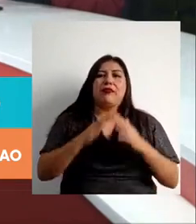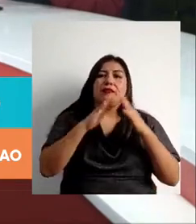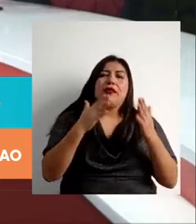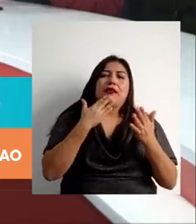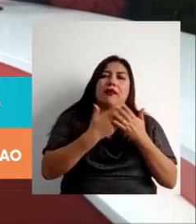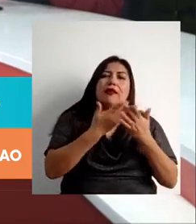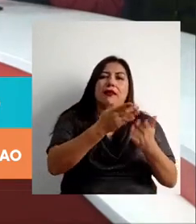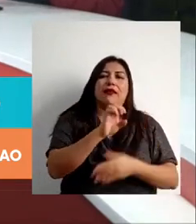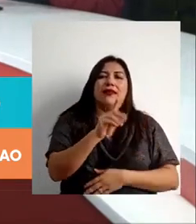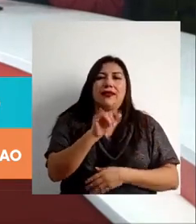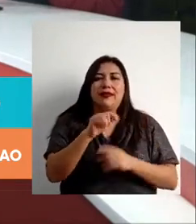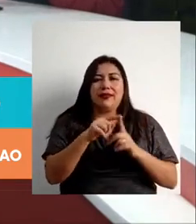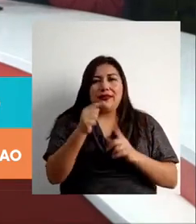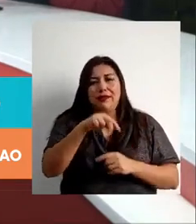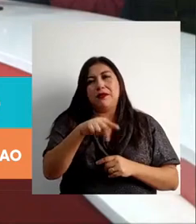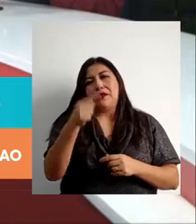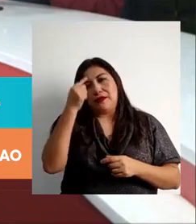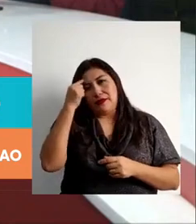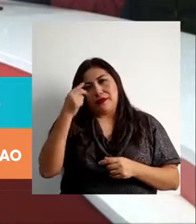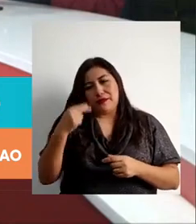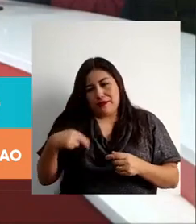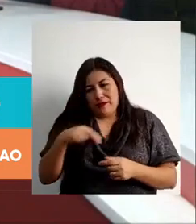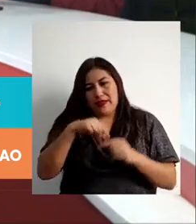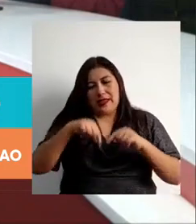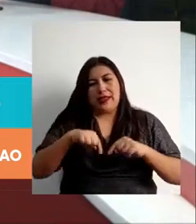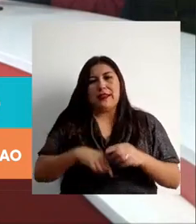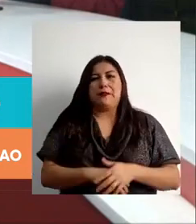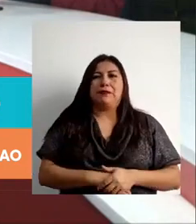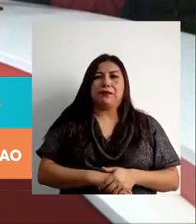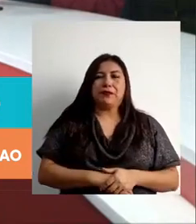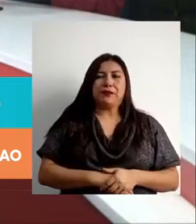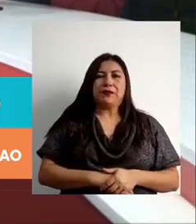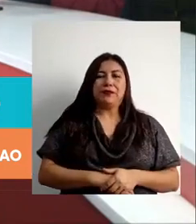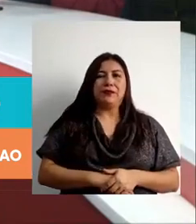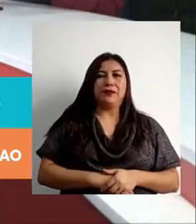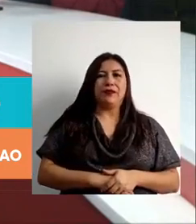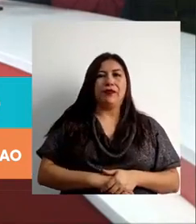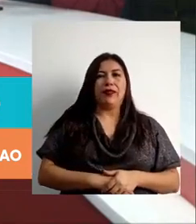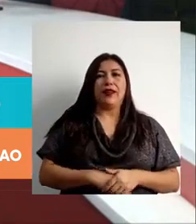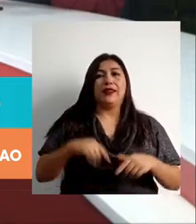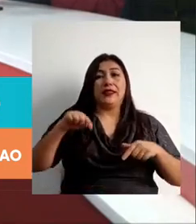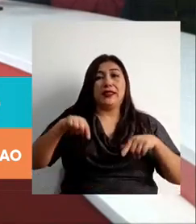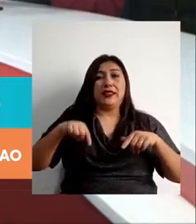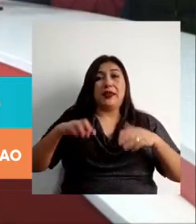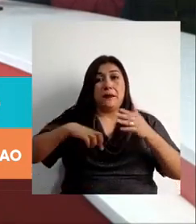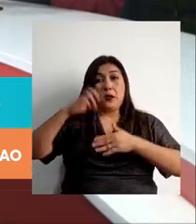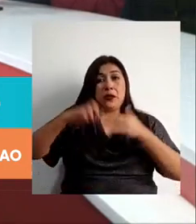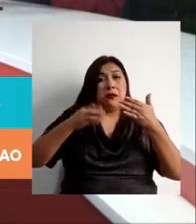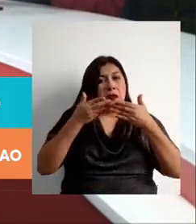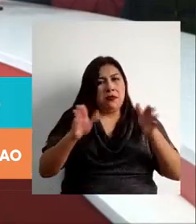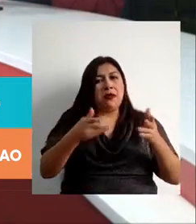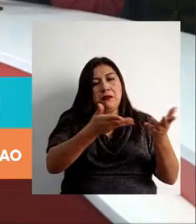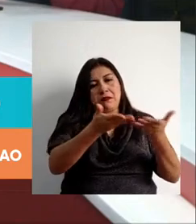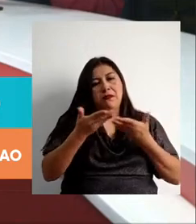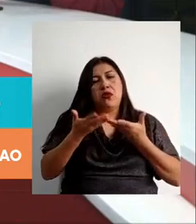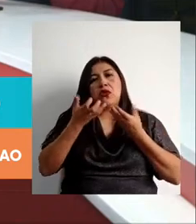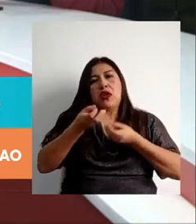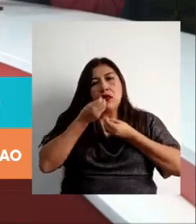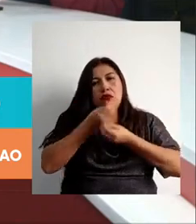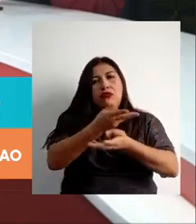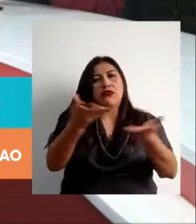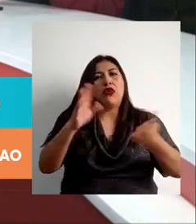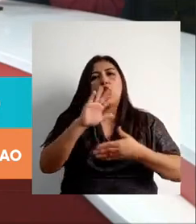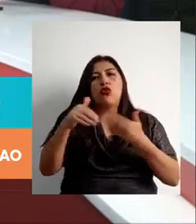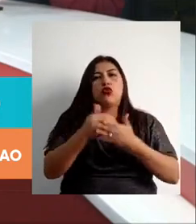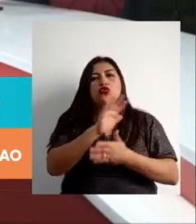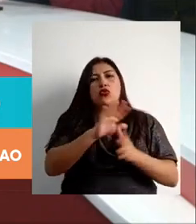con nosotros. Nuestro espacio siempre va a estar abierto para que ustedes puedan difundir todas las actividades que tengan. De